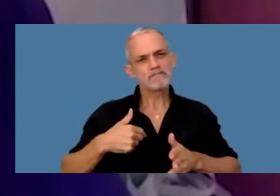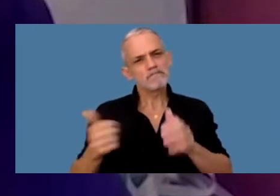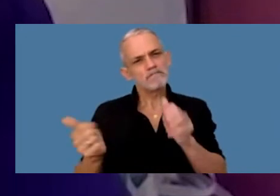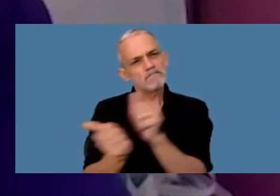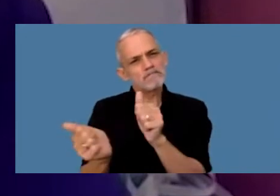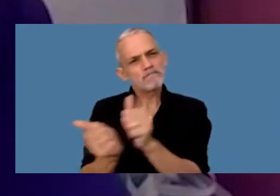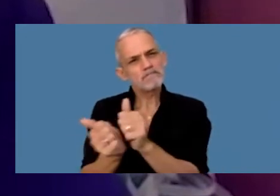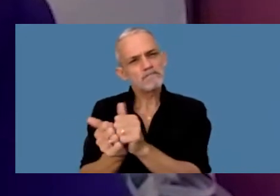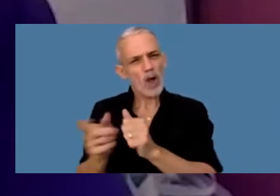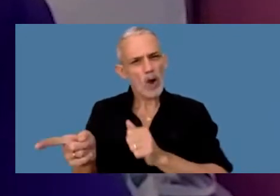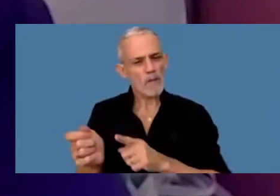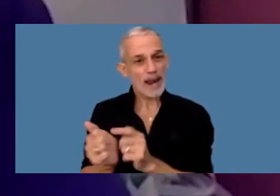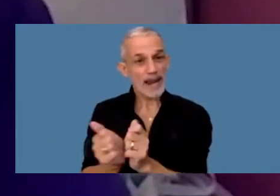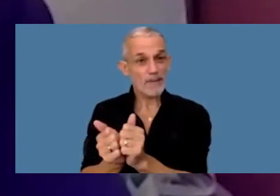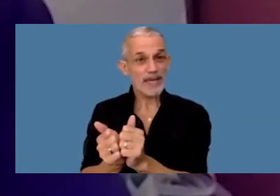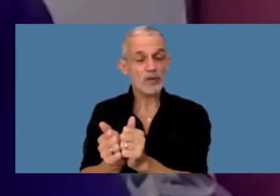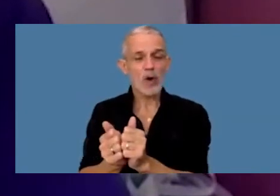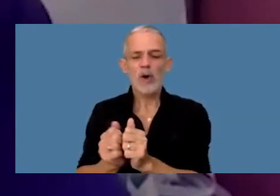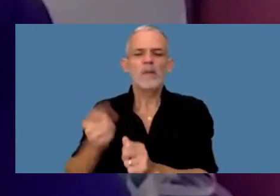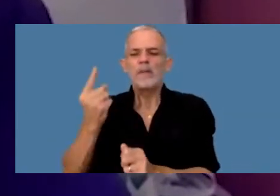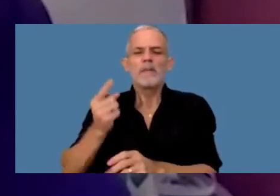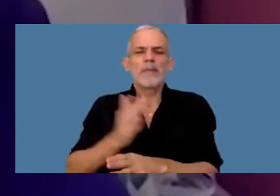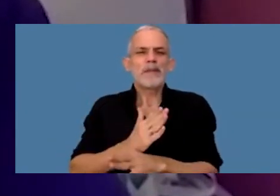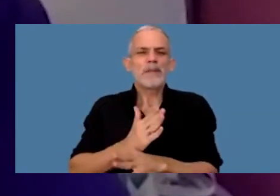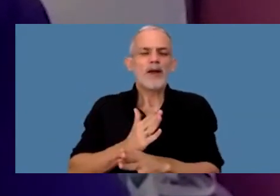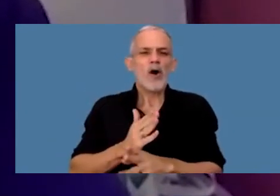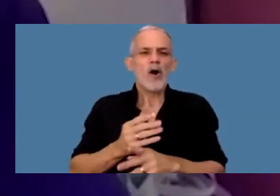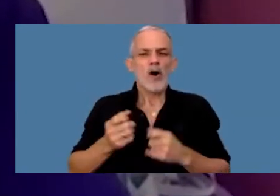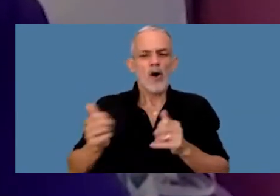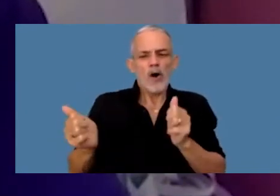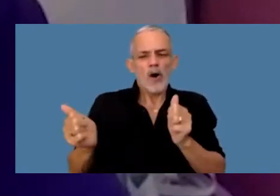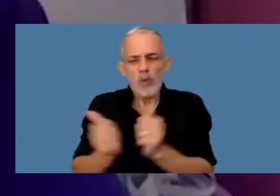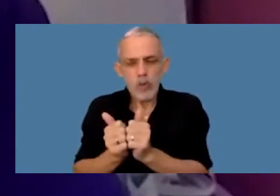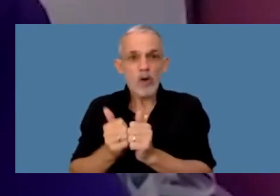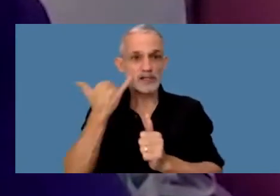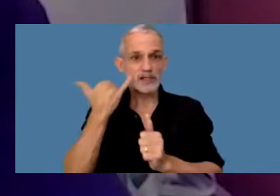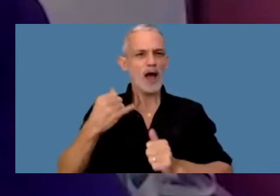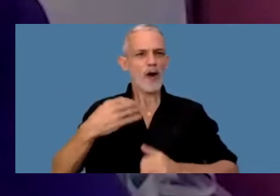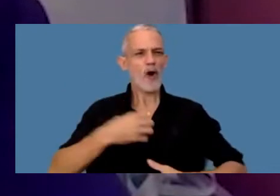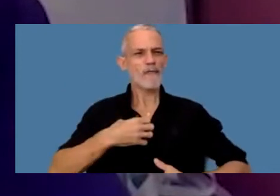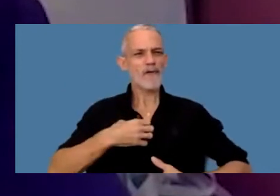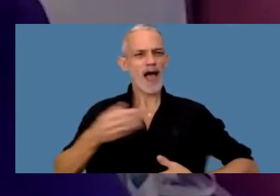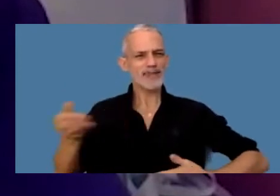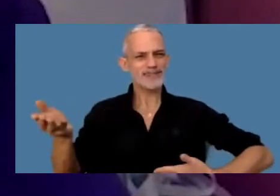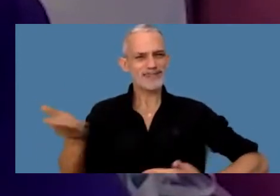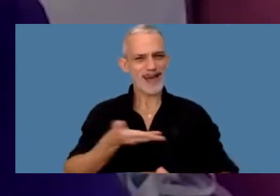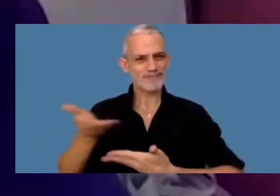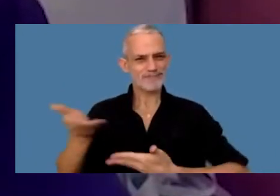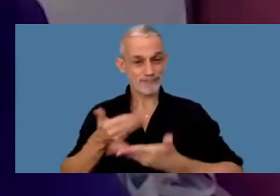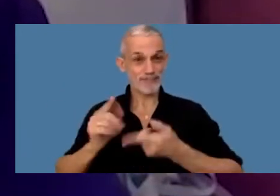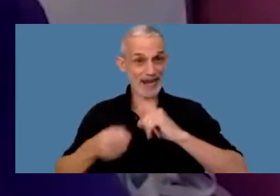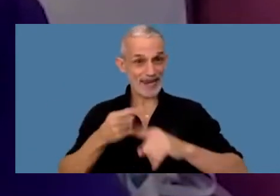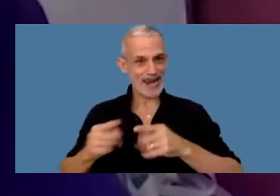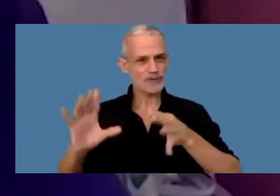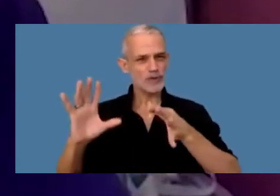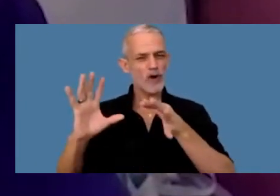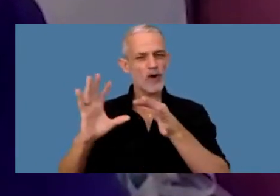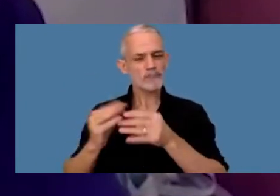se abra y ayude a la dilatación y demás. Y bueno, todos